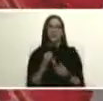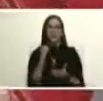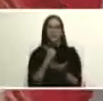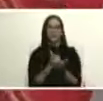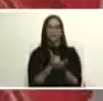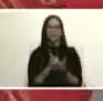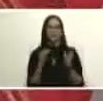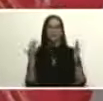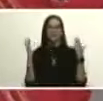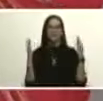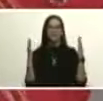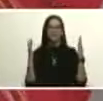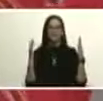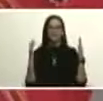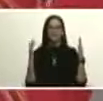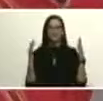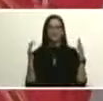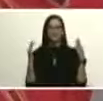Gracias.